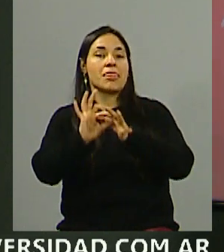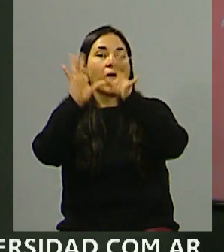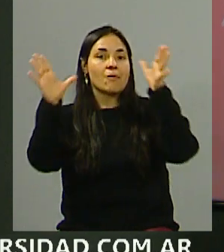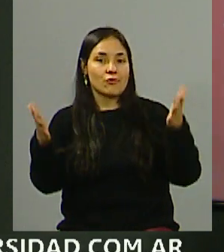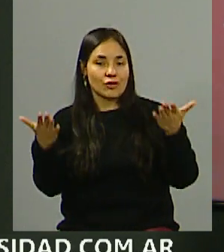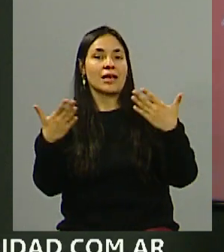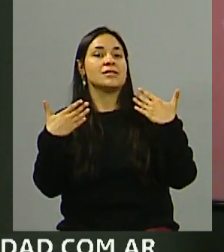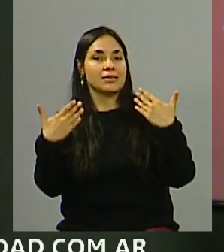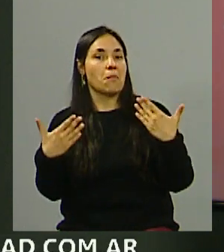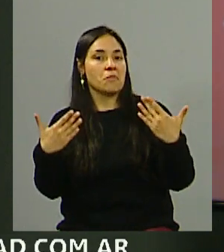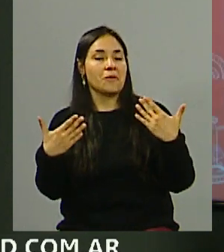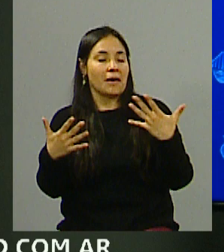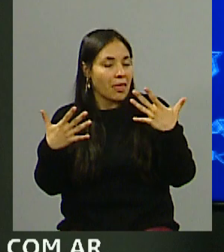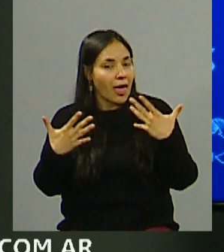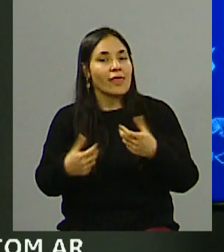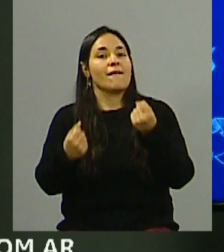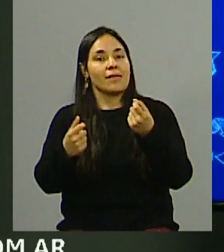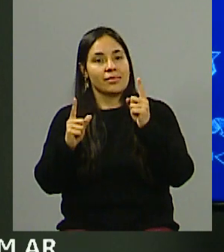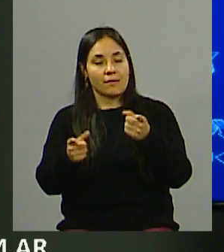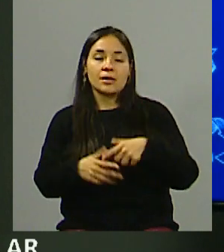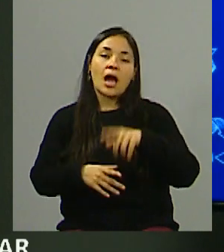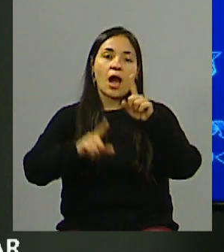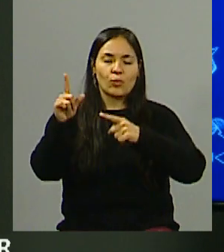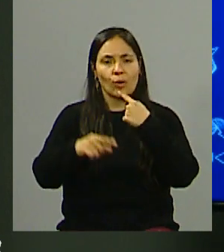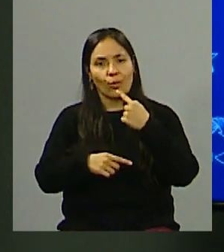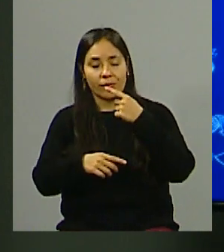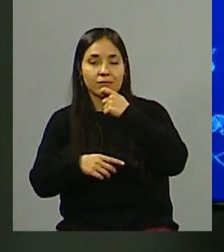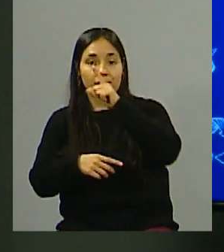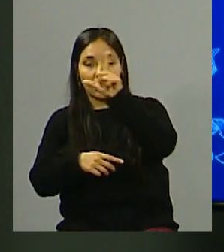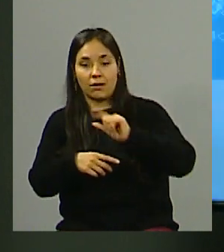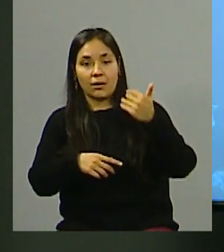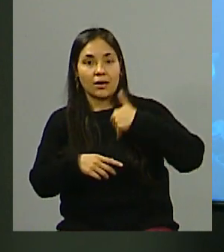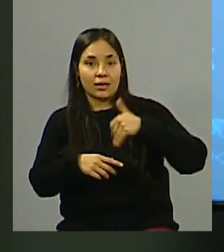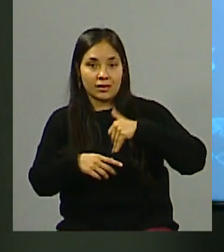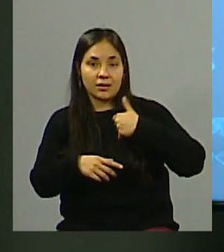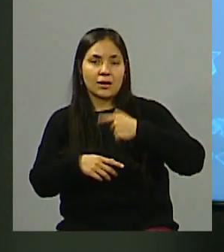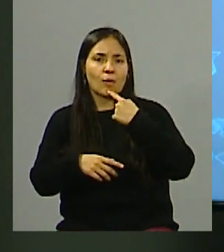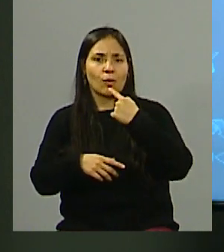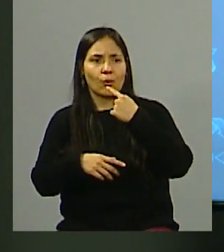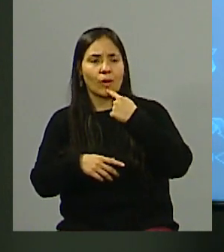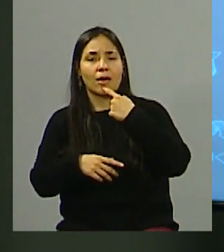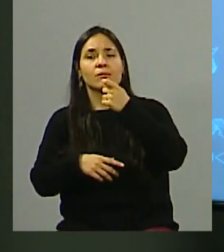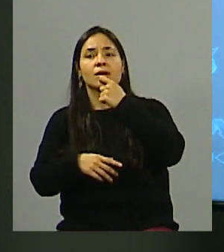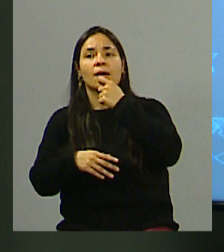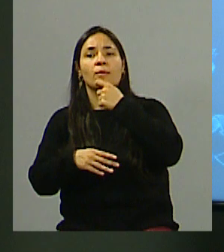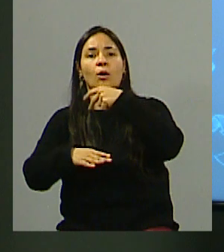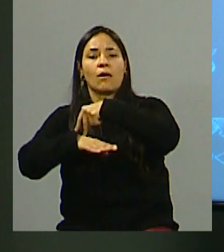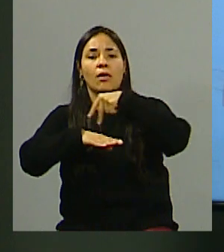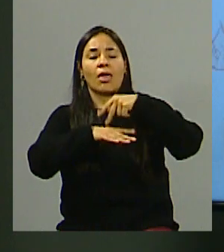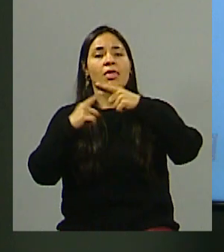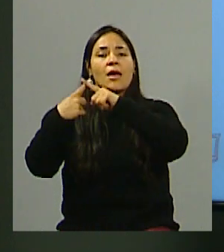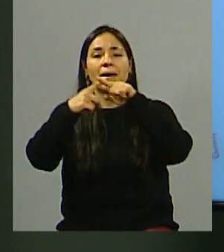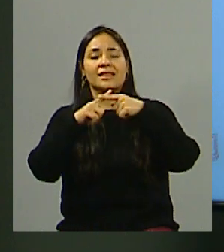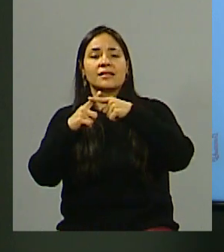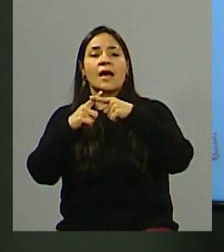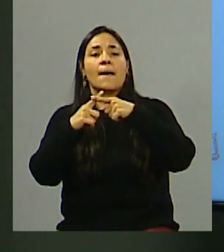cierto también que hay dudas, y en muchos casos ha sucedido en la Argentina sobre todo, que se dejaron sillas vacías en los debates